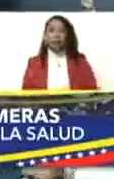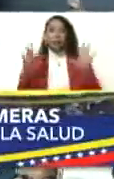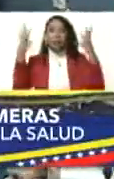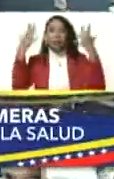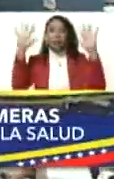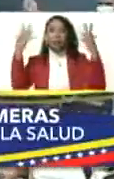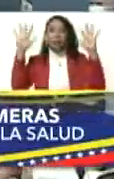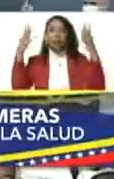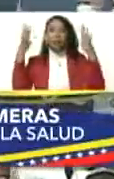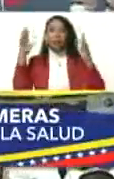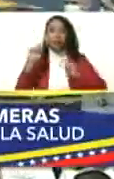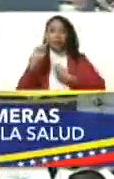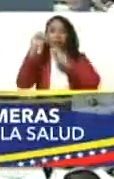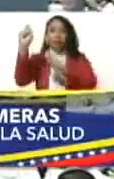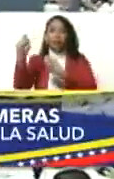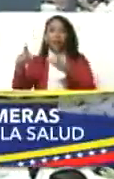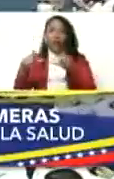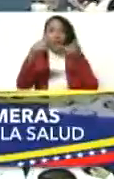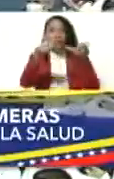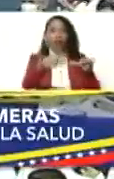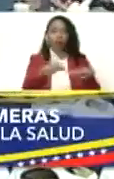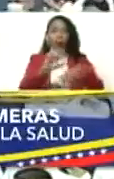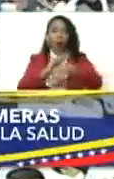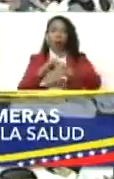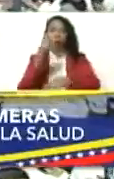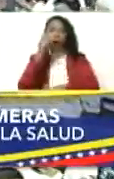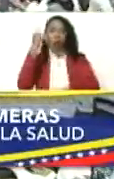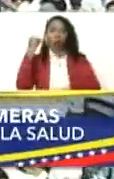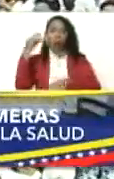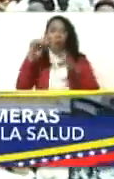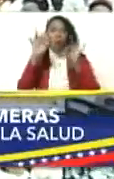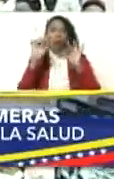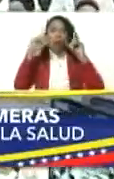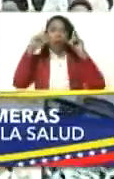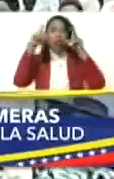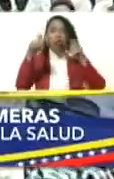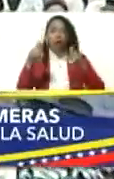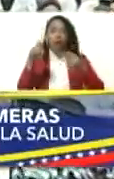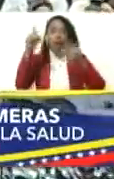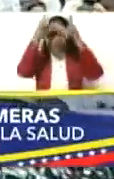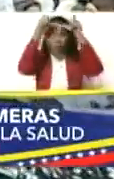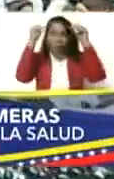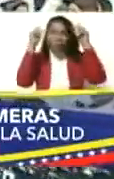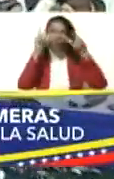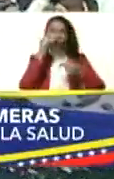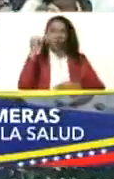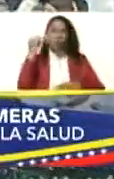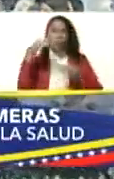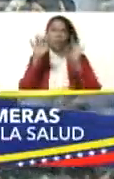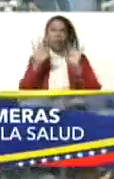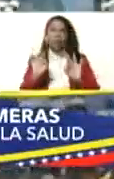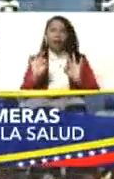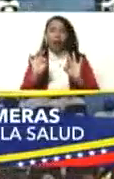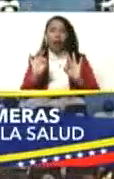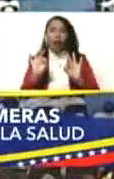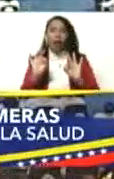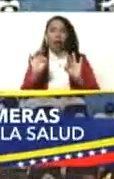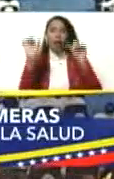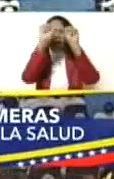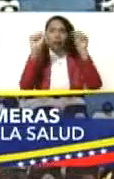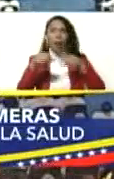Entrega de títulos de médicas y médicos especialistas, enfermeras y enfermeros especialistas del Sistema